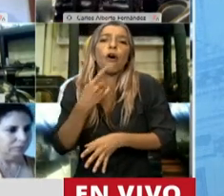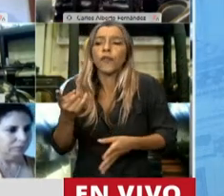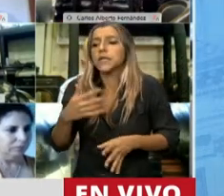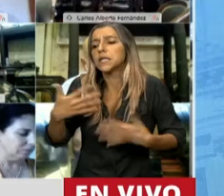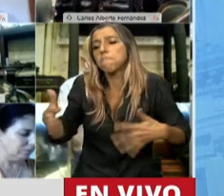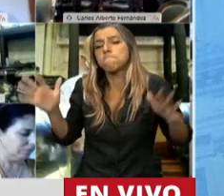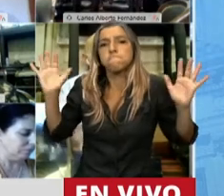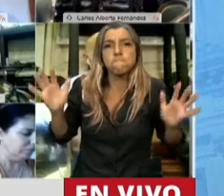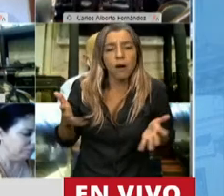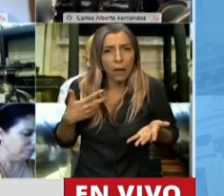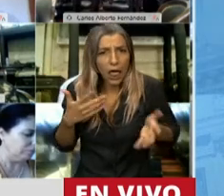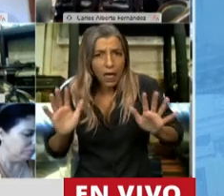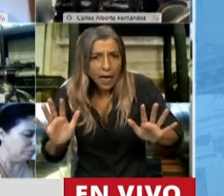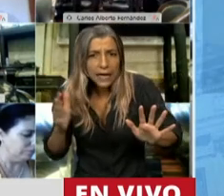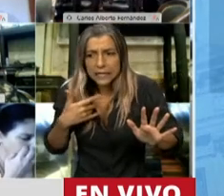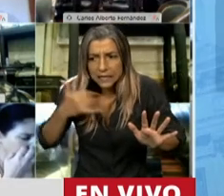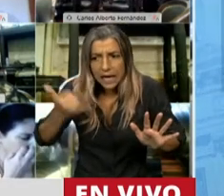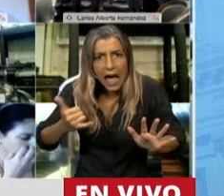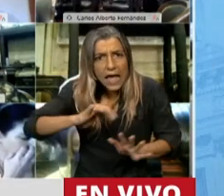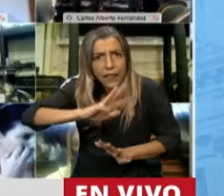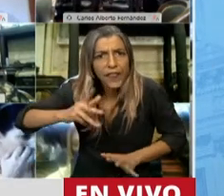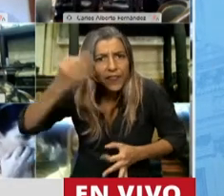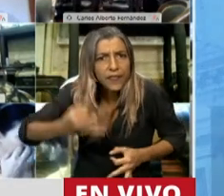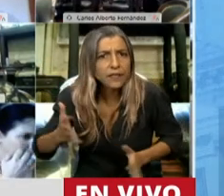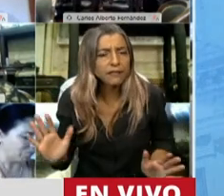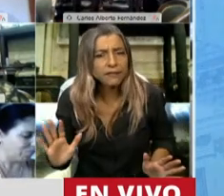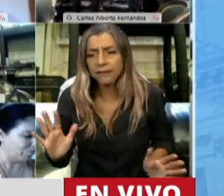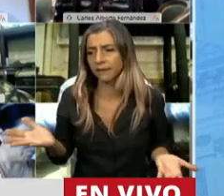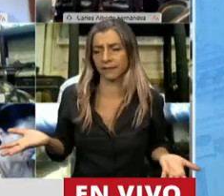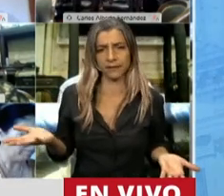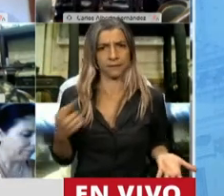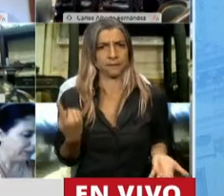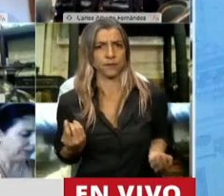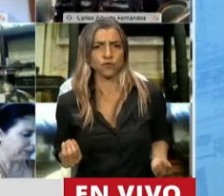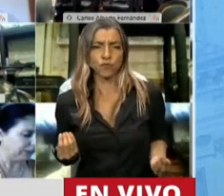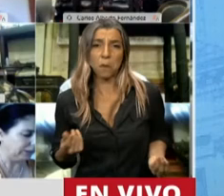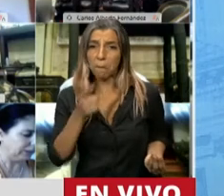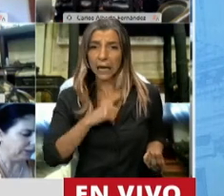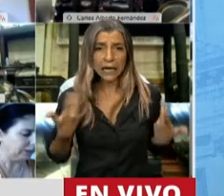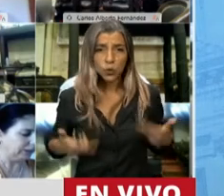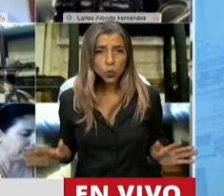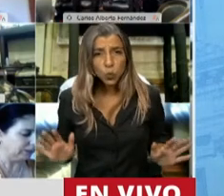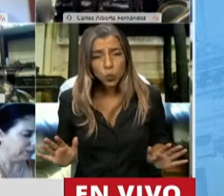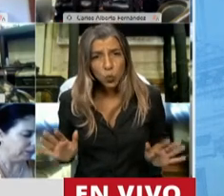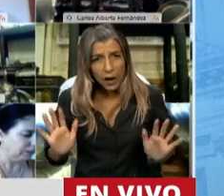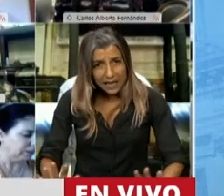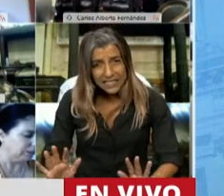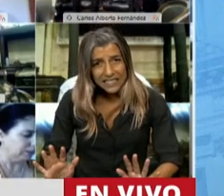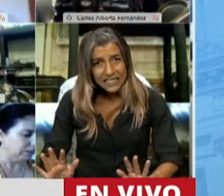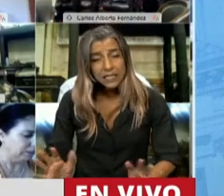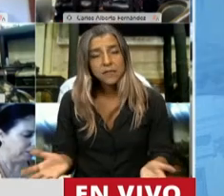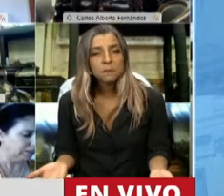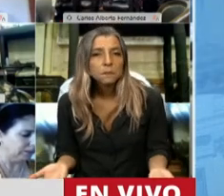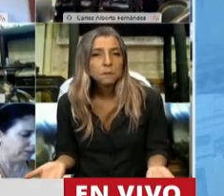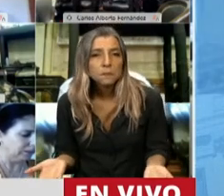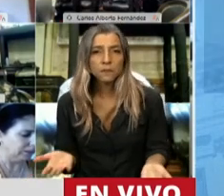delictivos. No lo hay. Ya lo naturalizamos de manera tal que prácticamente no pedimos que se